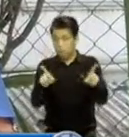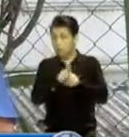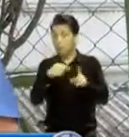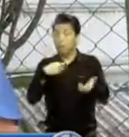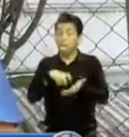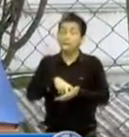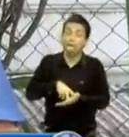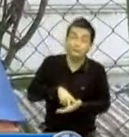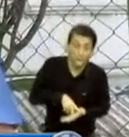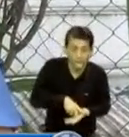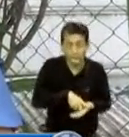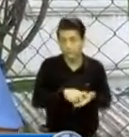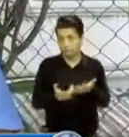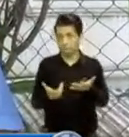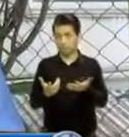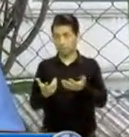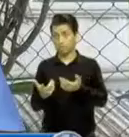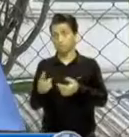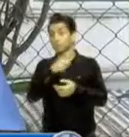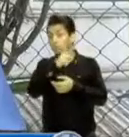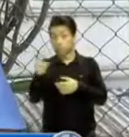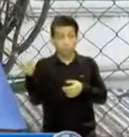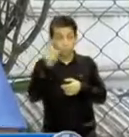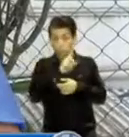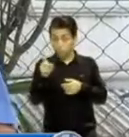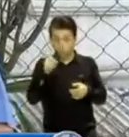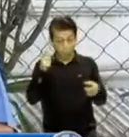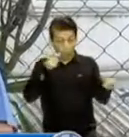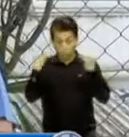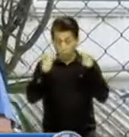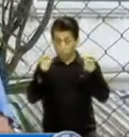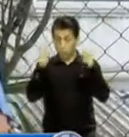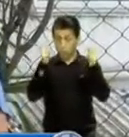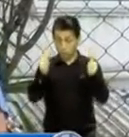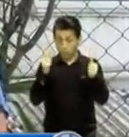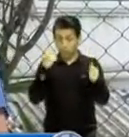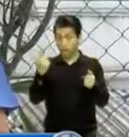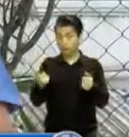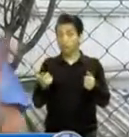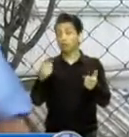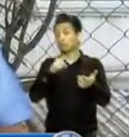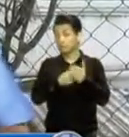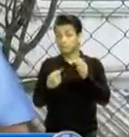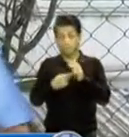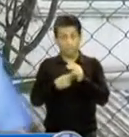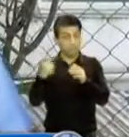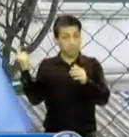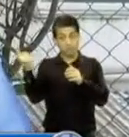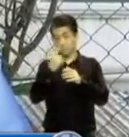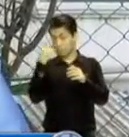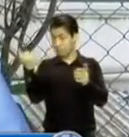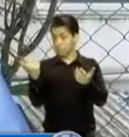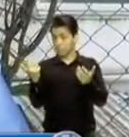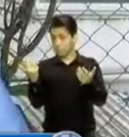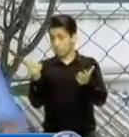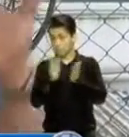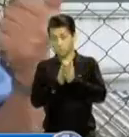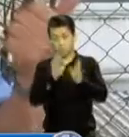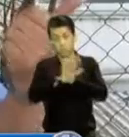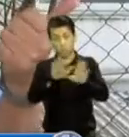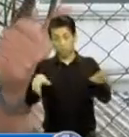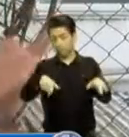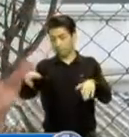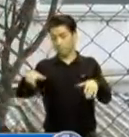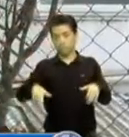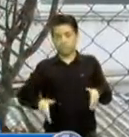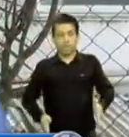Esto, si no le ponemos un control, vamos a encontrar personas muertas en la calle. A